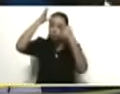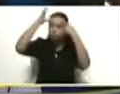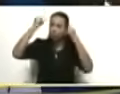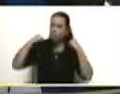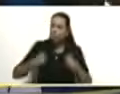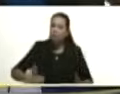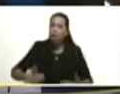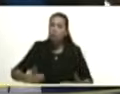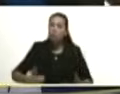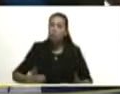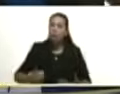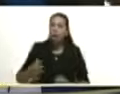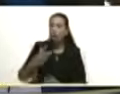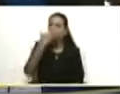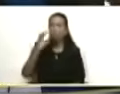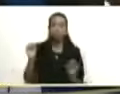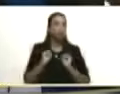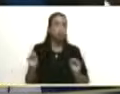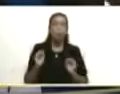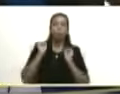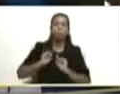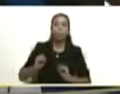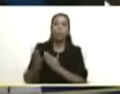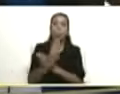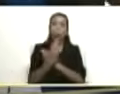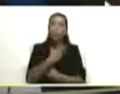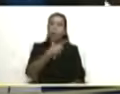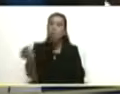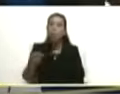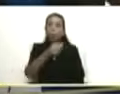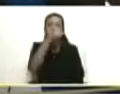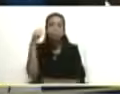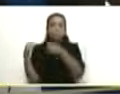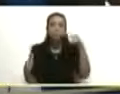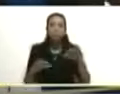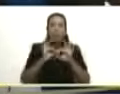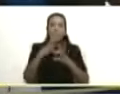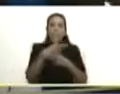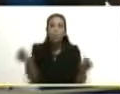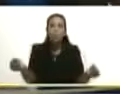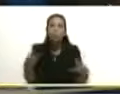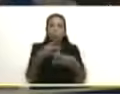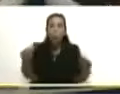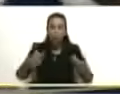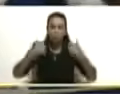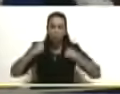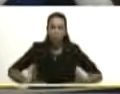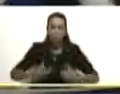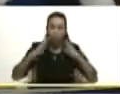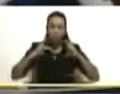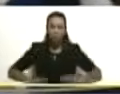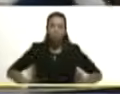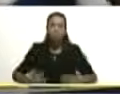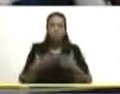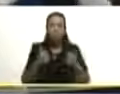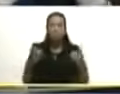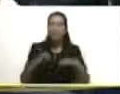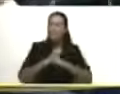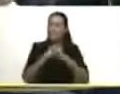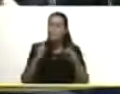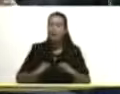prepárate, cuídate y dile no a todas las drogas para que tengas una vida saludable,